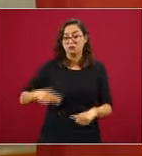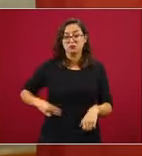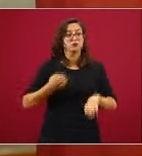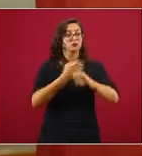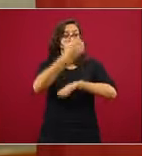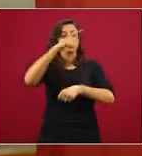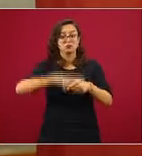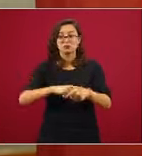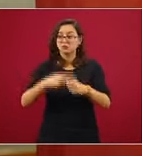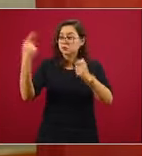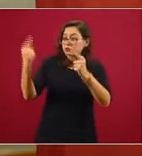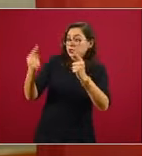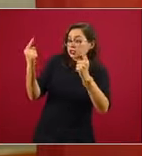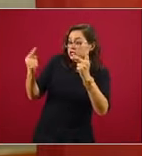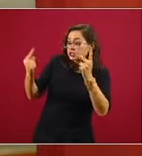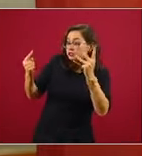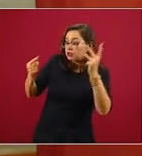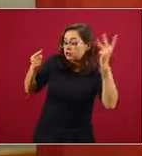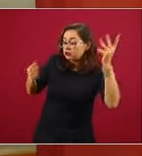estatales, que están